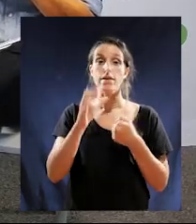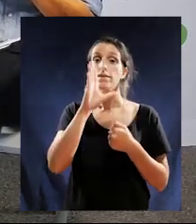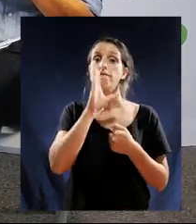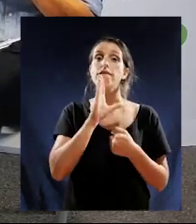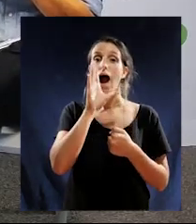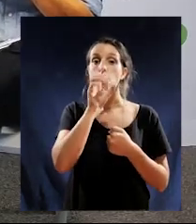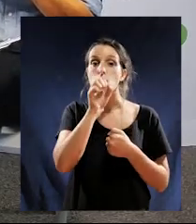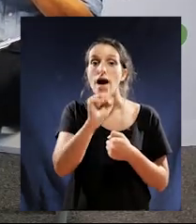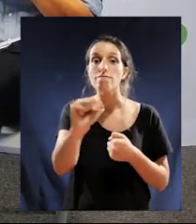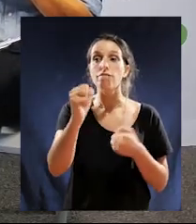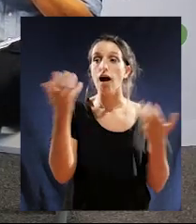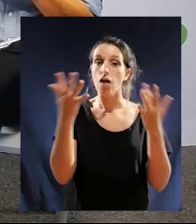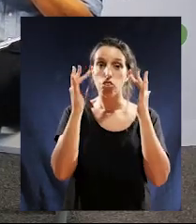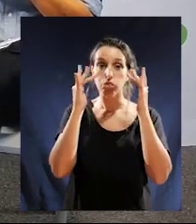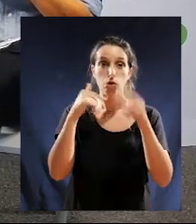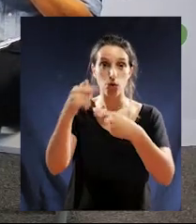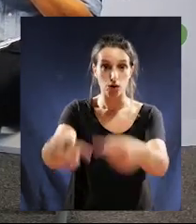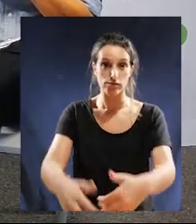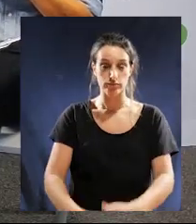recibir